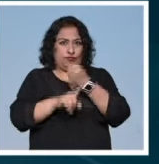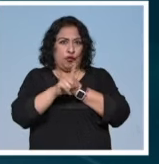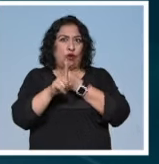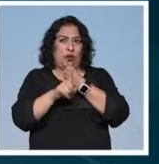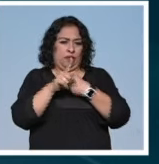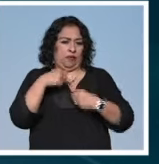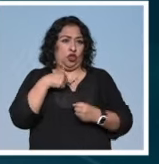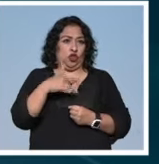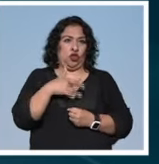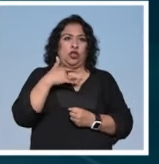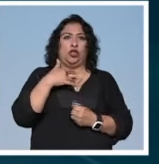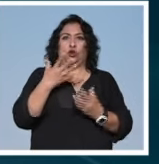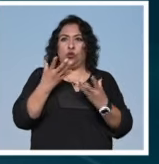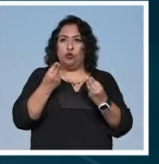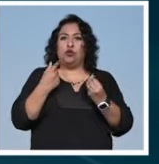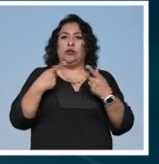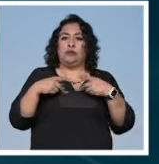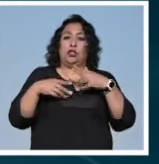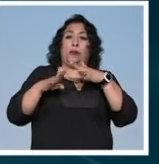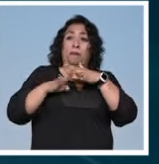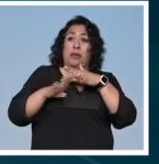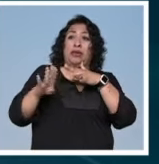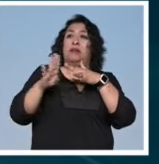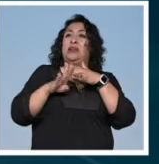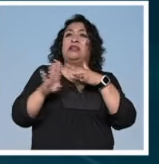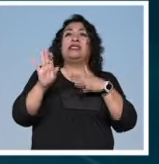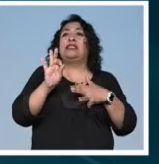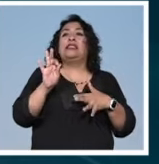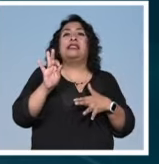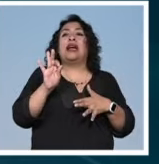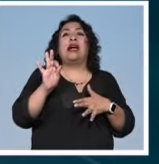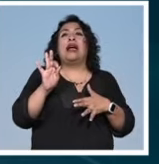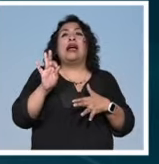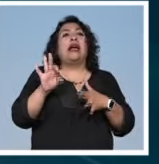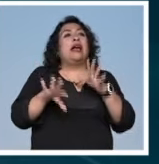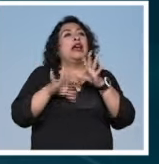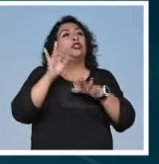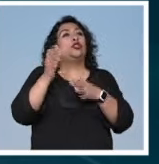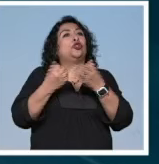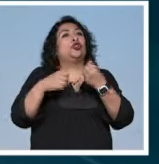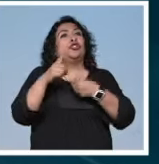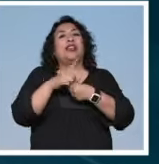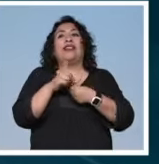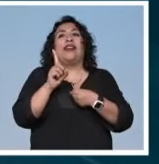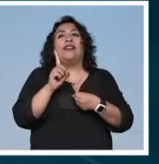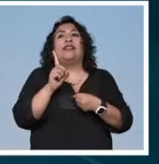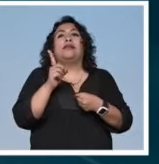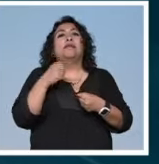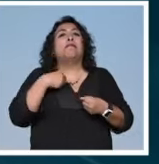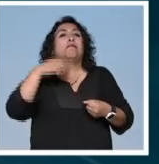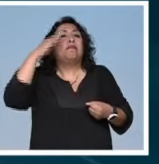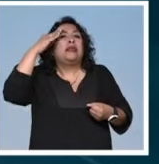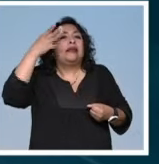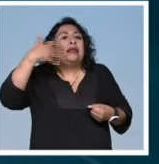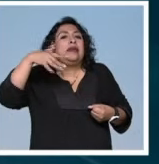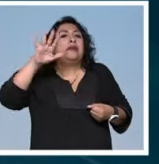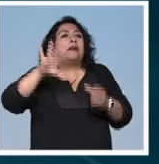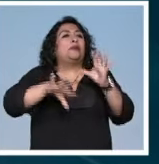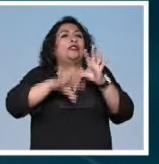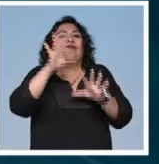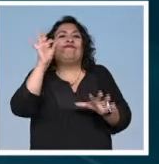porque yo siento que muchos de los que emigramos no necesariamente encontramos en la sociedad que nos acoge eso que pensábamos que íbamos a